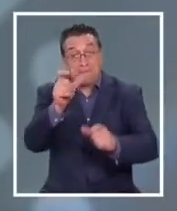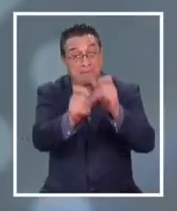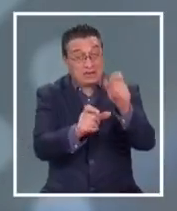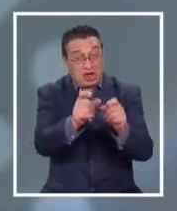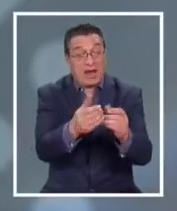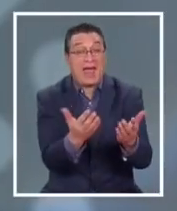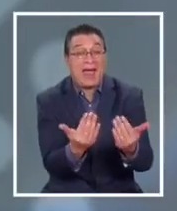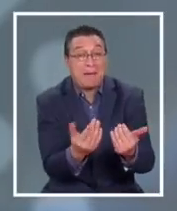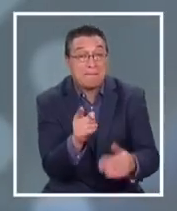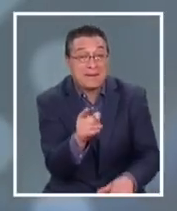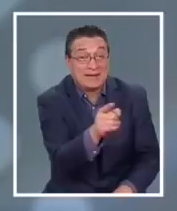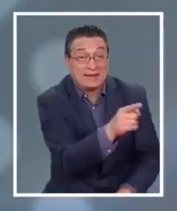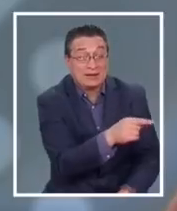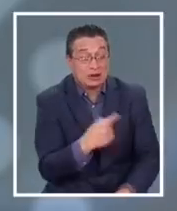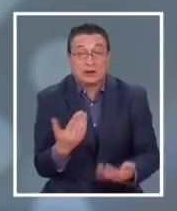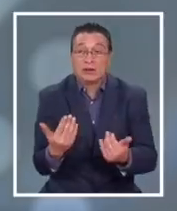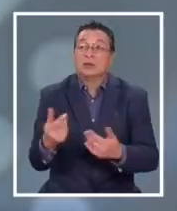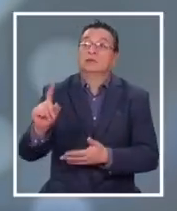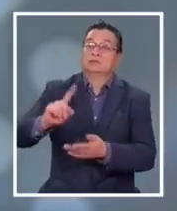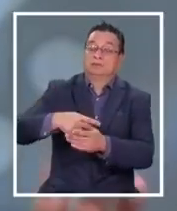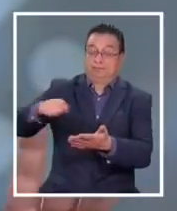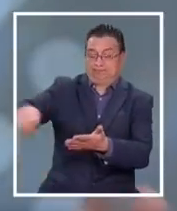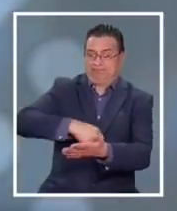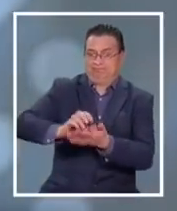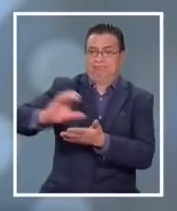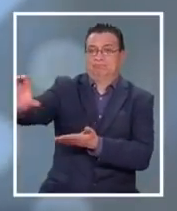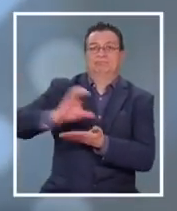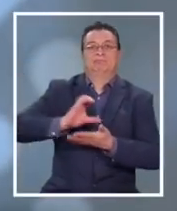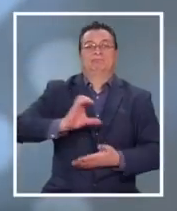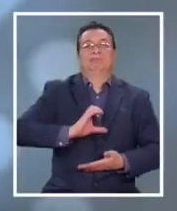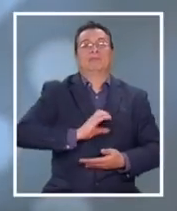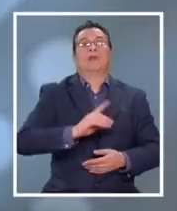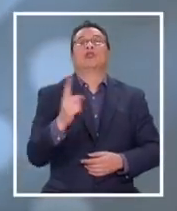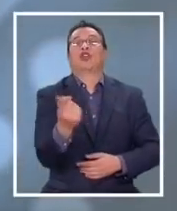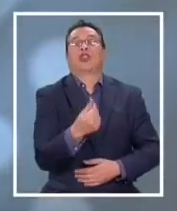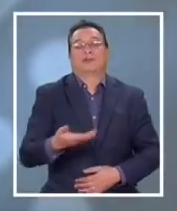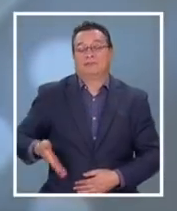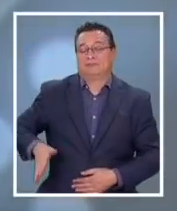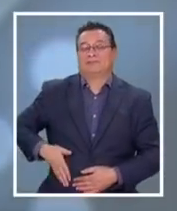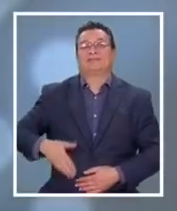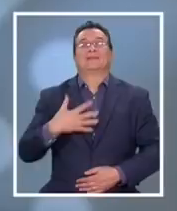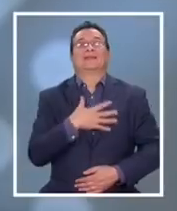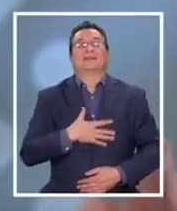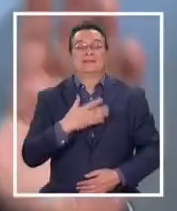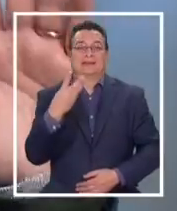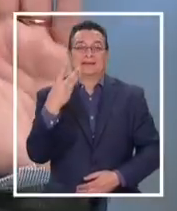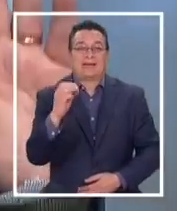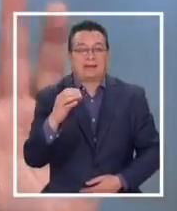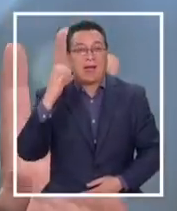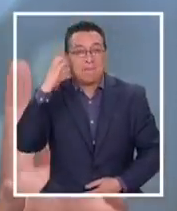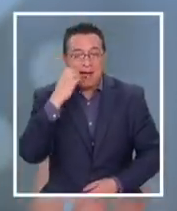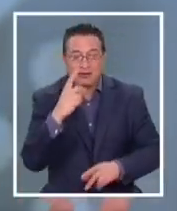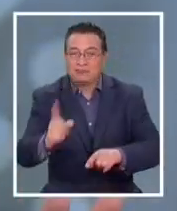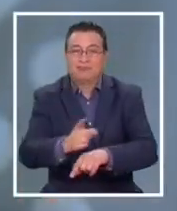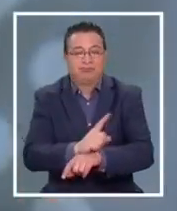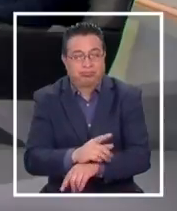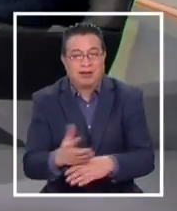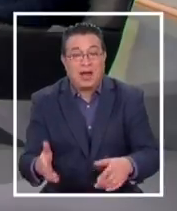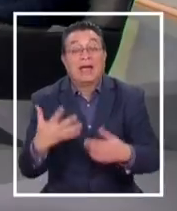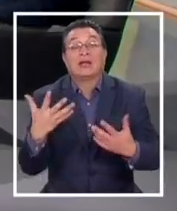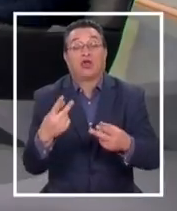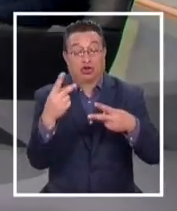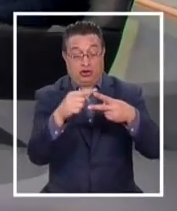espera, independientemente de quién lleve la firma del proyecto, es que podamos tener una renta universal el 30 de mayo. ¿Cuáles son los dos